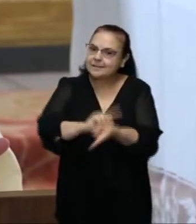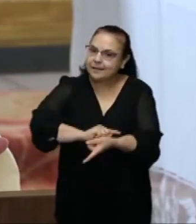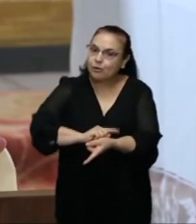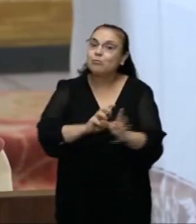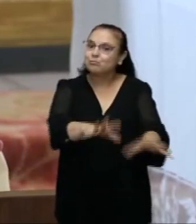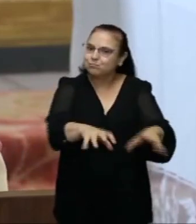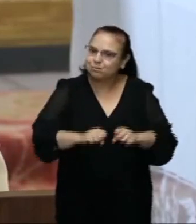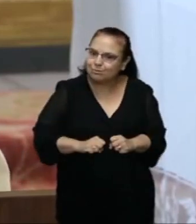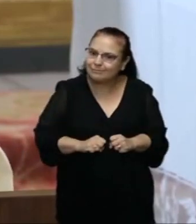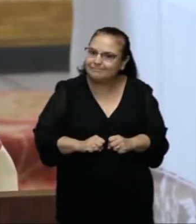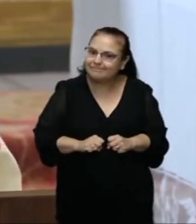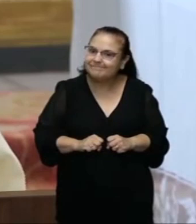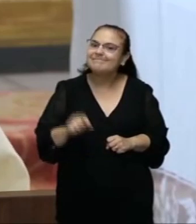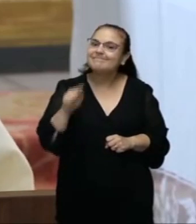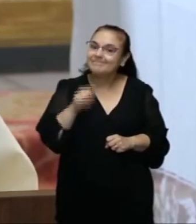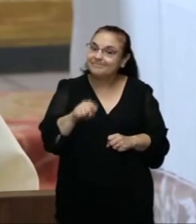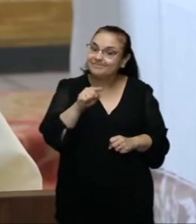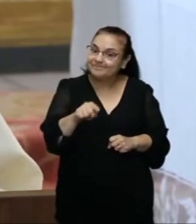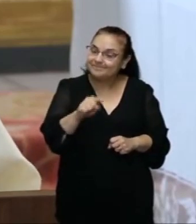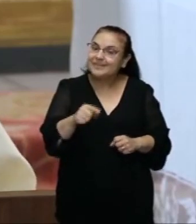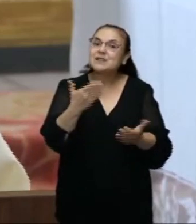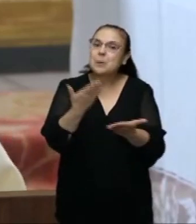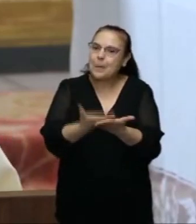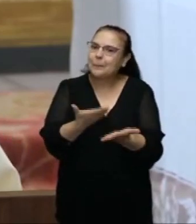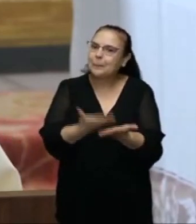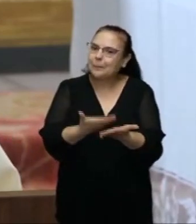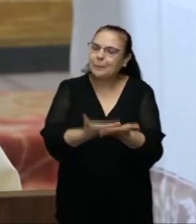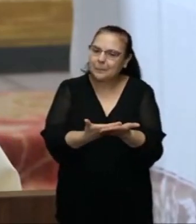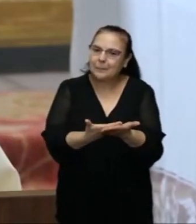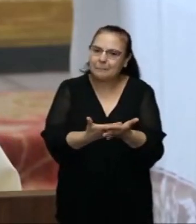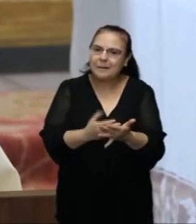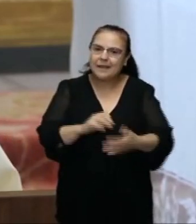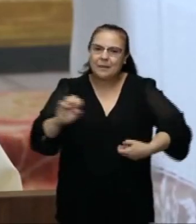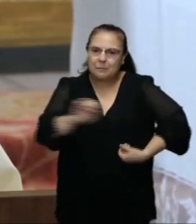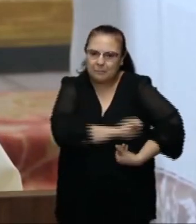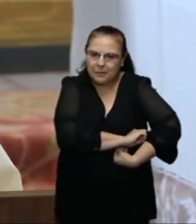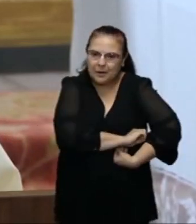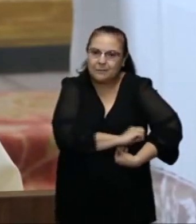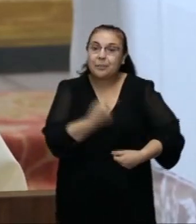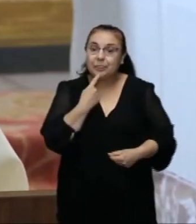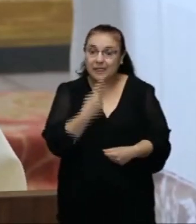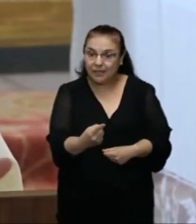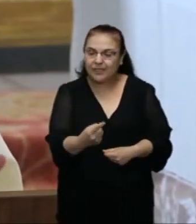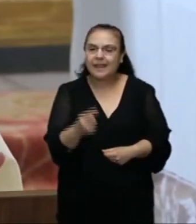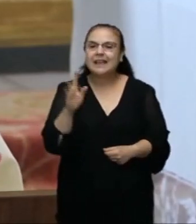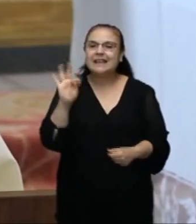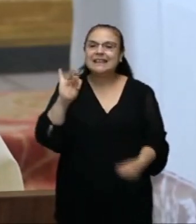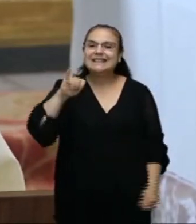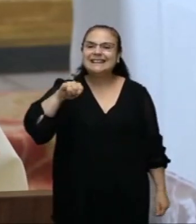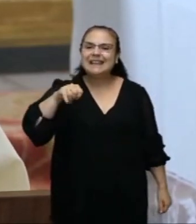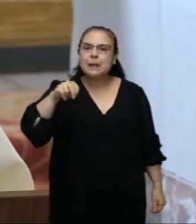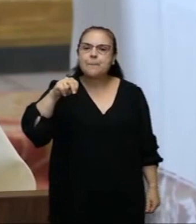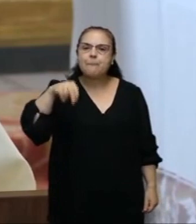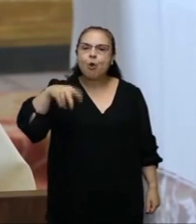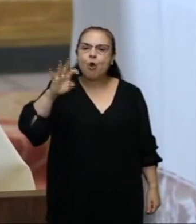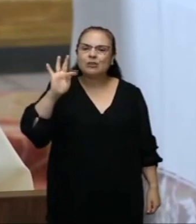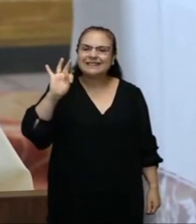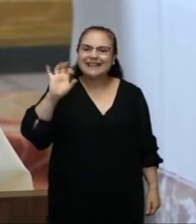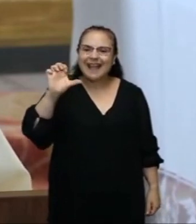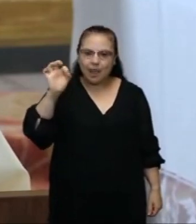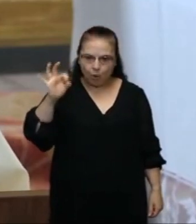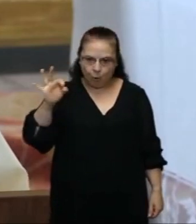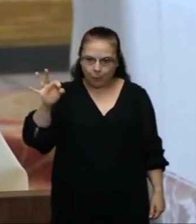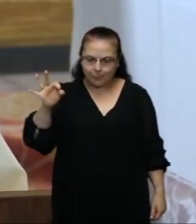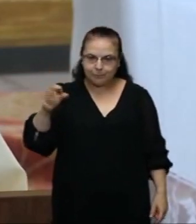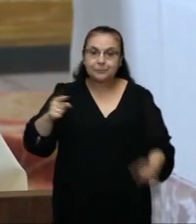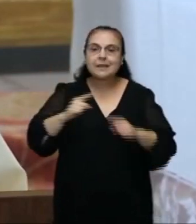que nos está pidiendo Pablo, y se lo dice a Timoteo, de cómo se debe dirigir